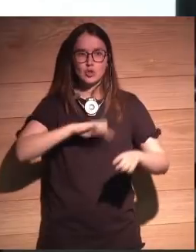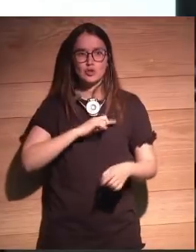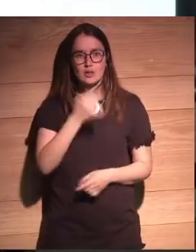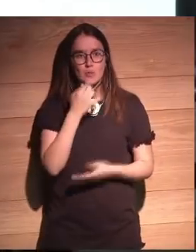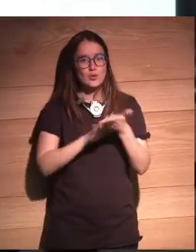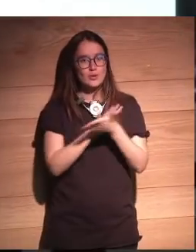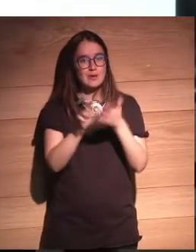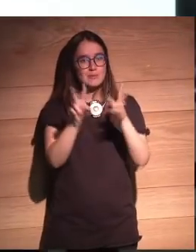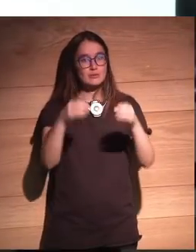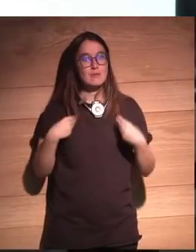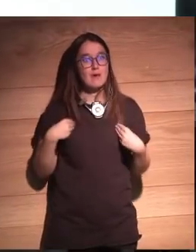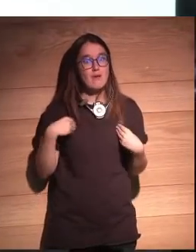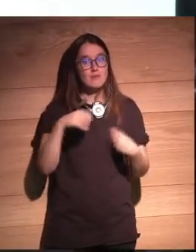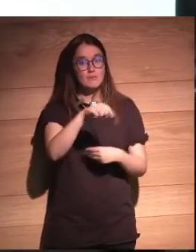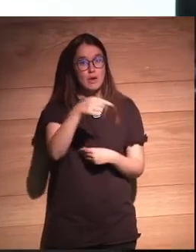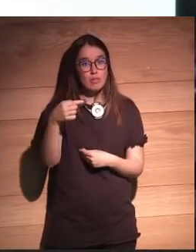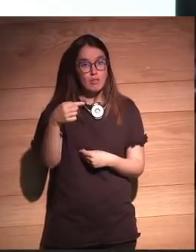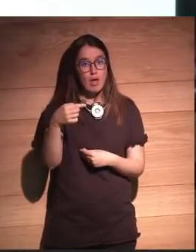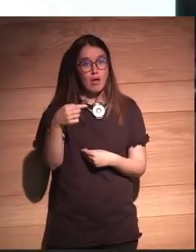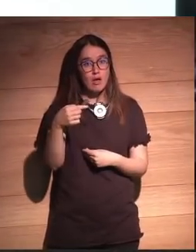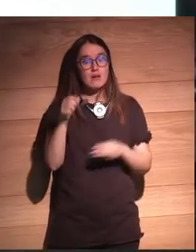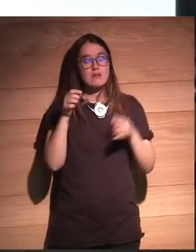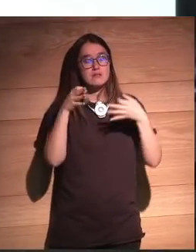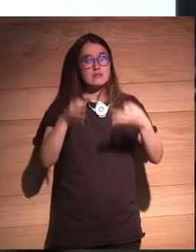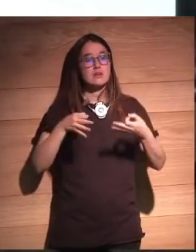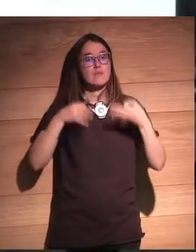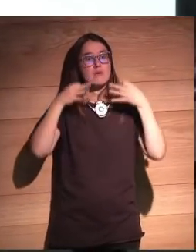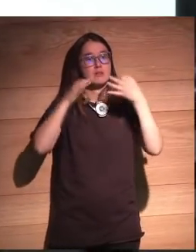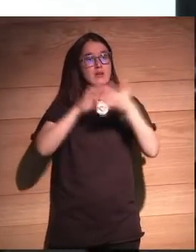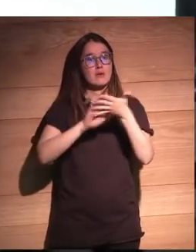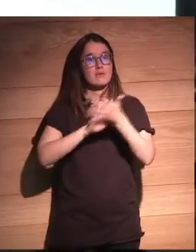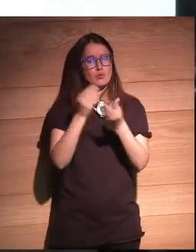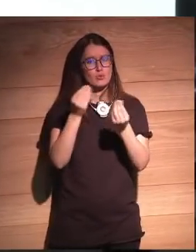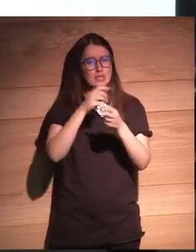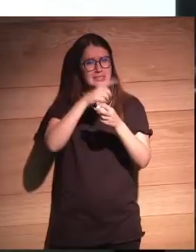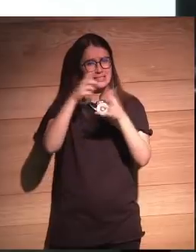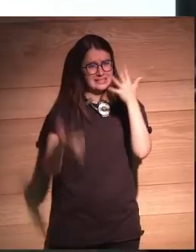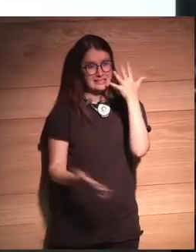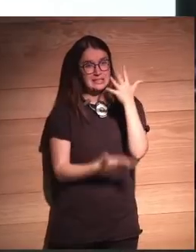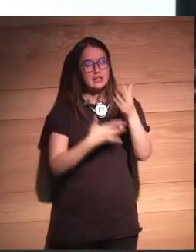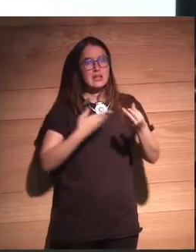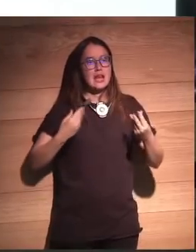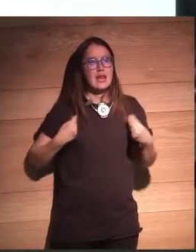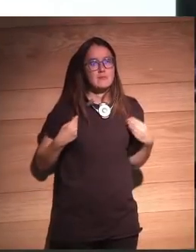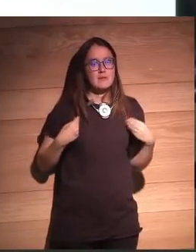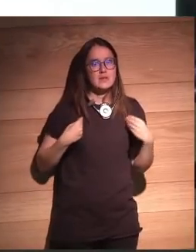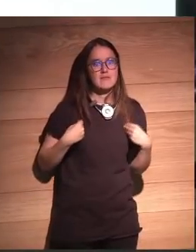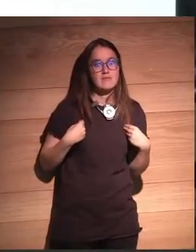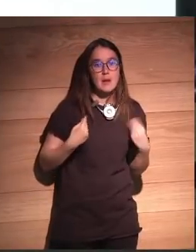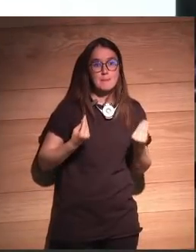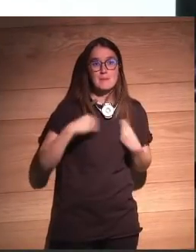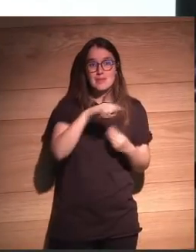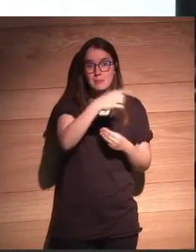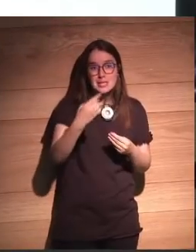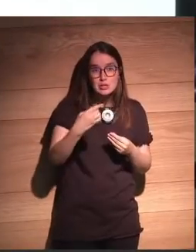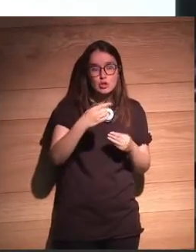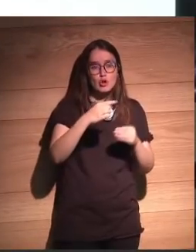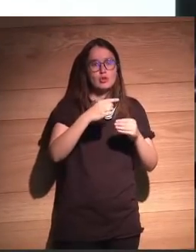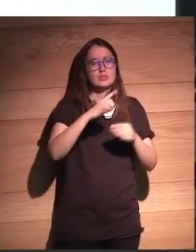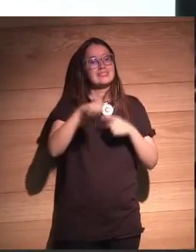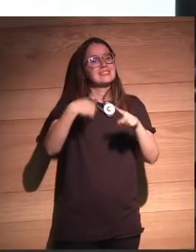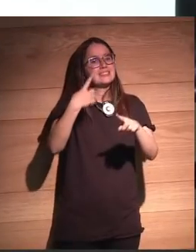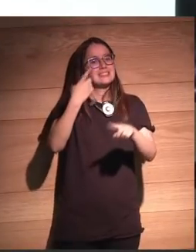la vivienda, siempre vamos a estar hablando de muchas cosas distintas. La vivienda no es solo sobre la vivienda también es